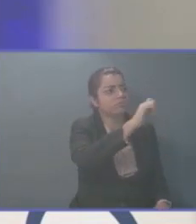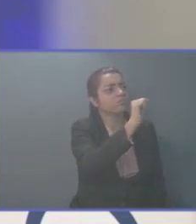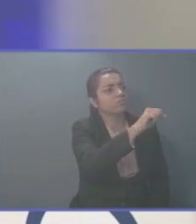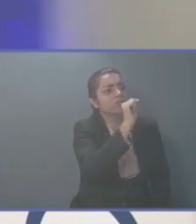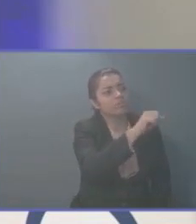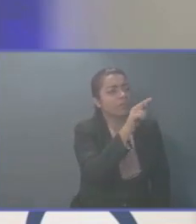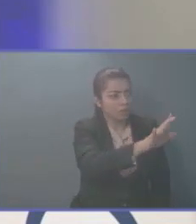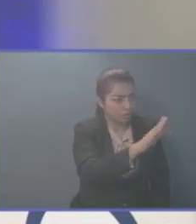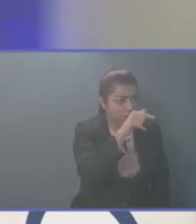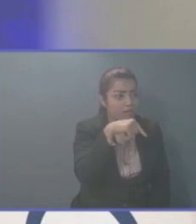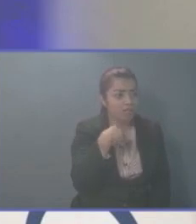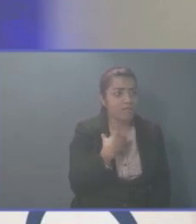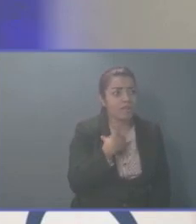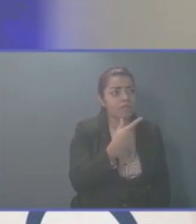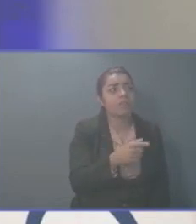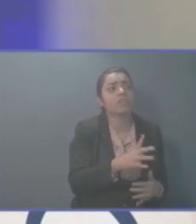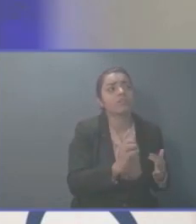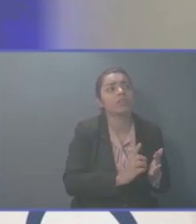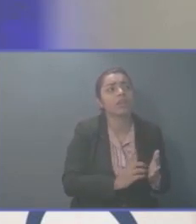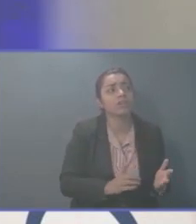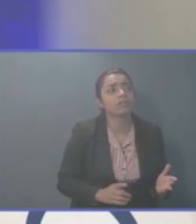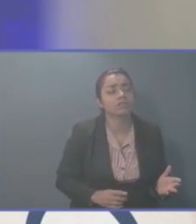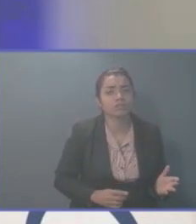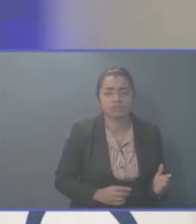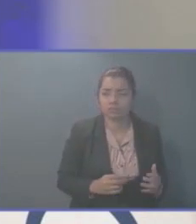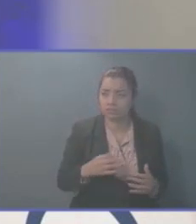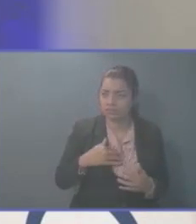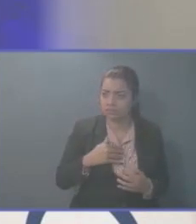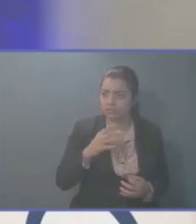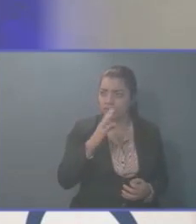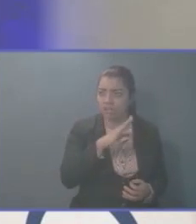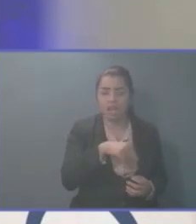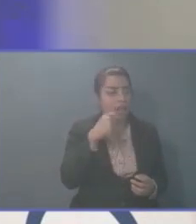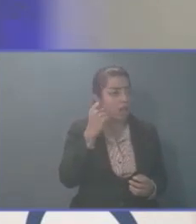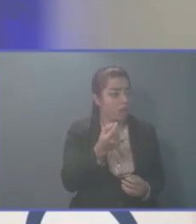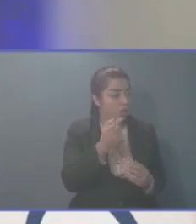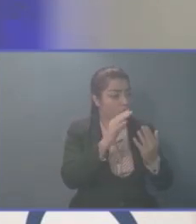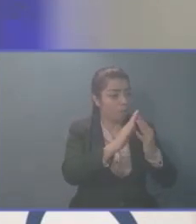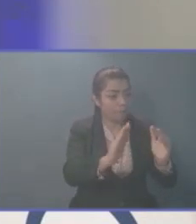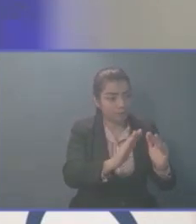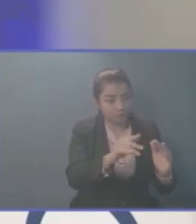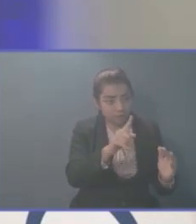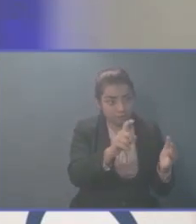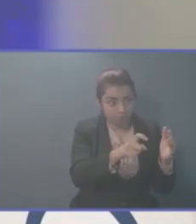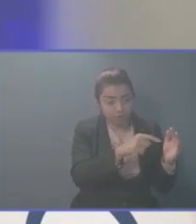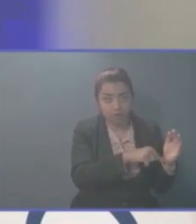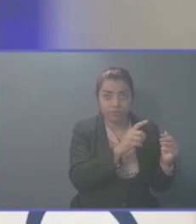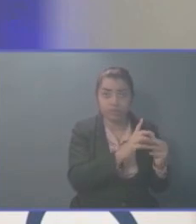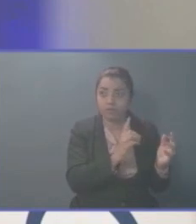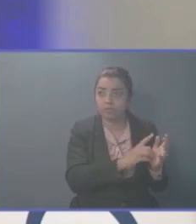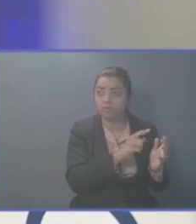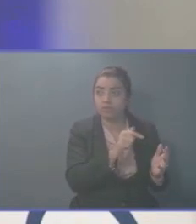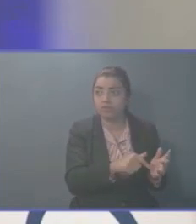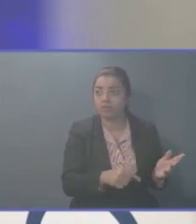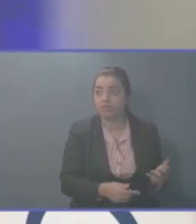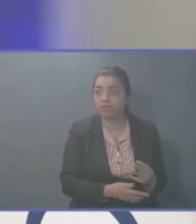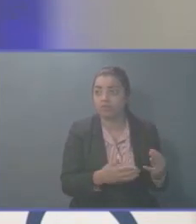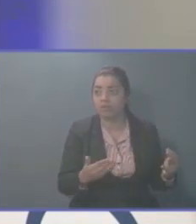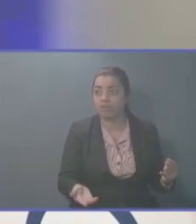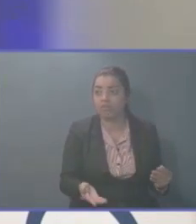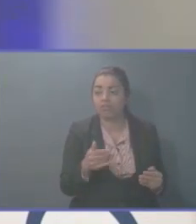si efectivamente vivían ahí, que le preguntaban a los vecinos si residíamos ahí,